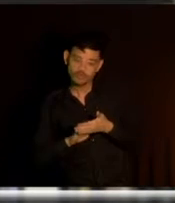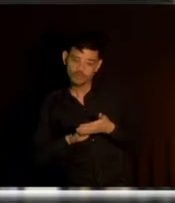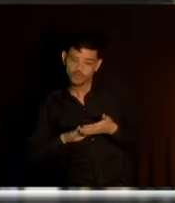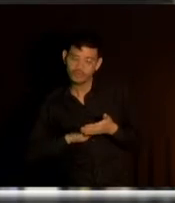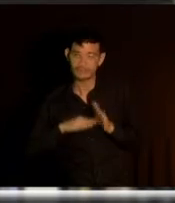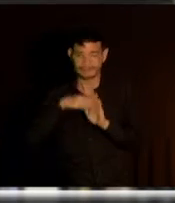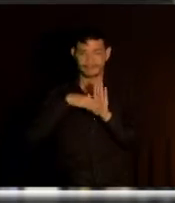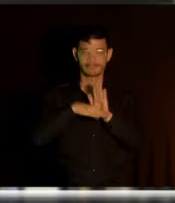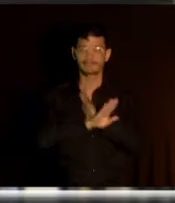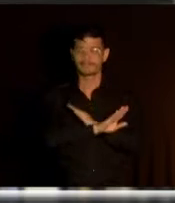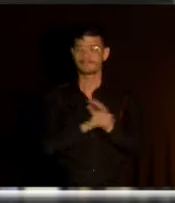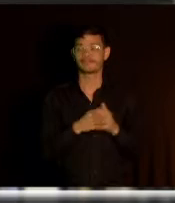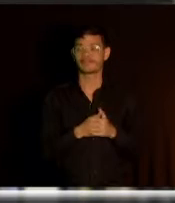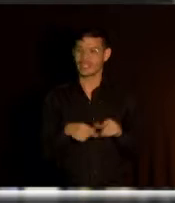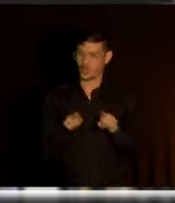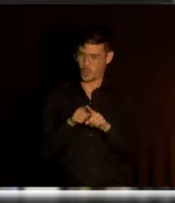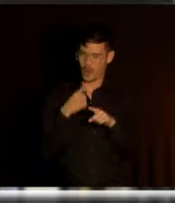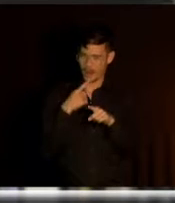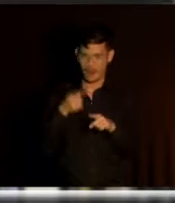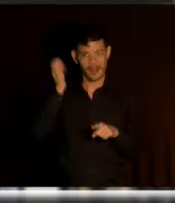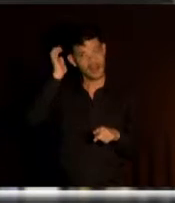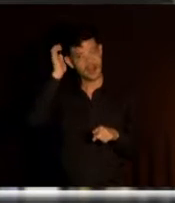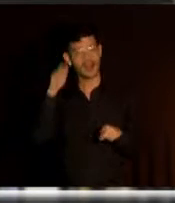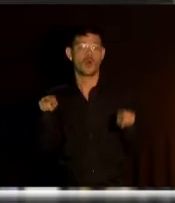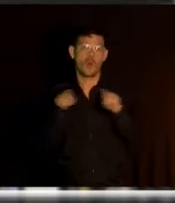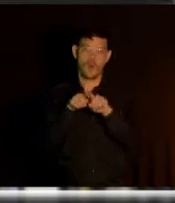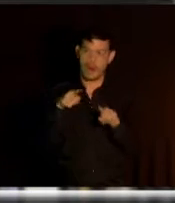lo dijo Juan Pablo y también lo dijo David,